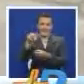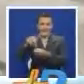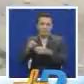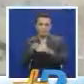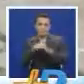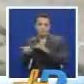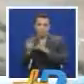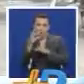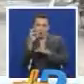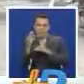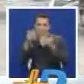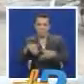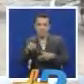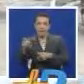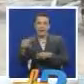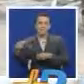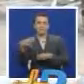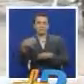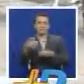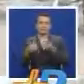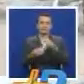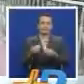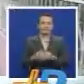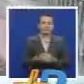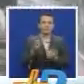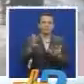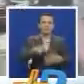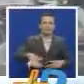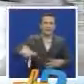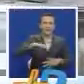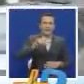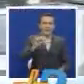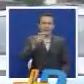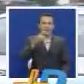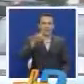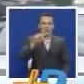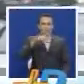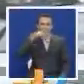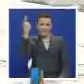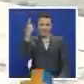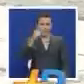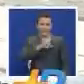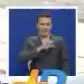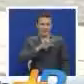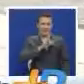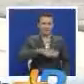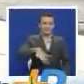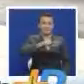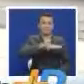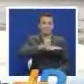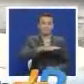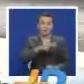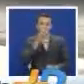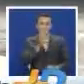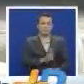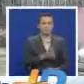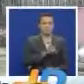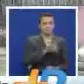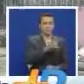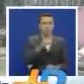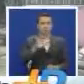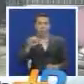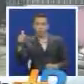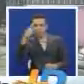Blanca, al oriente de Cali, fue asesinado el menor de 17 años. Según las autoridades, el joven transitaba por este lugar cuando otro menor le disparó,